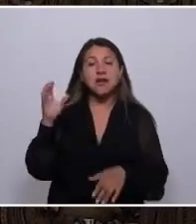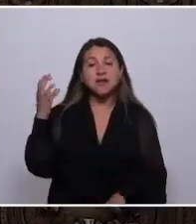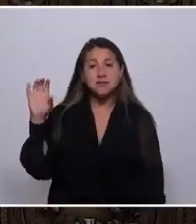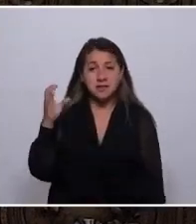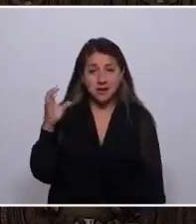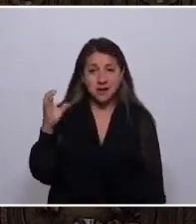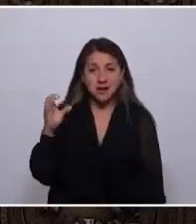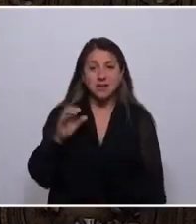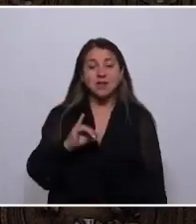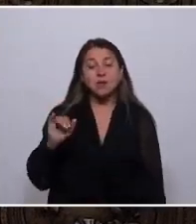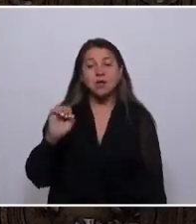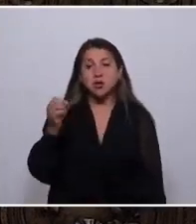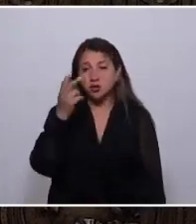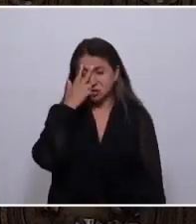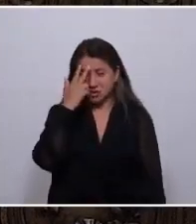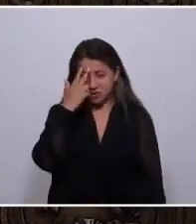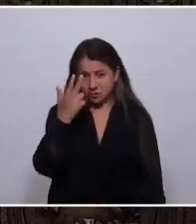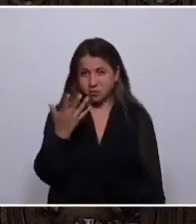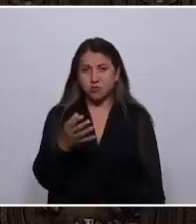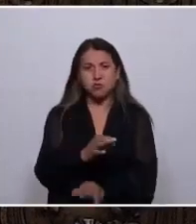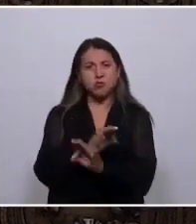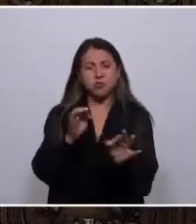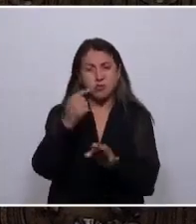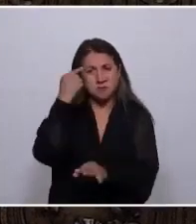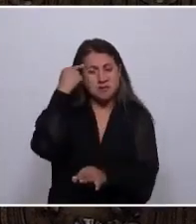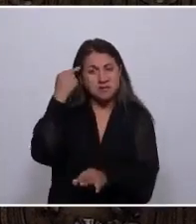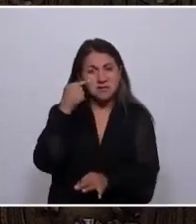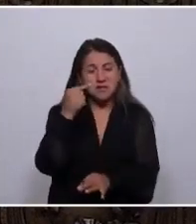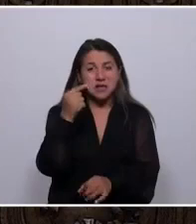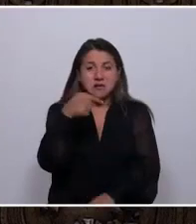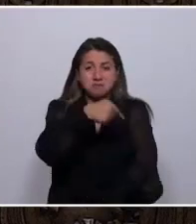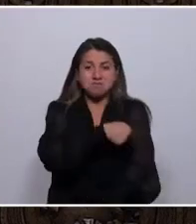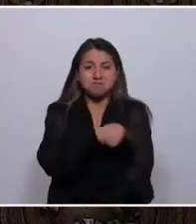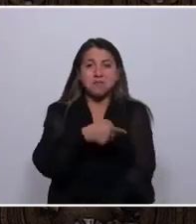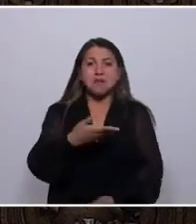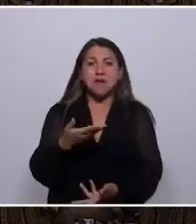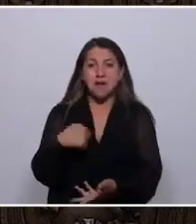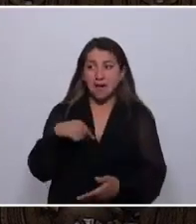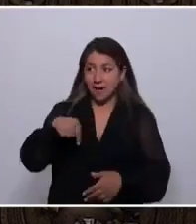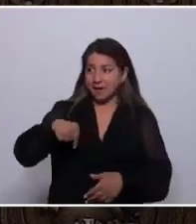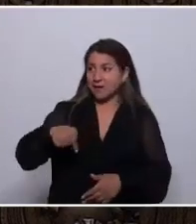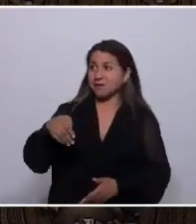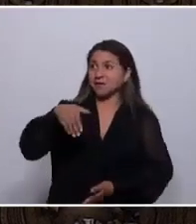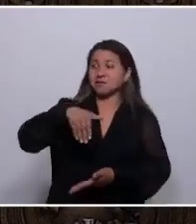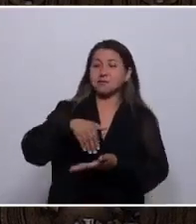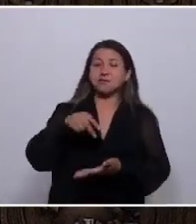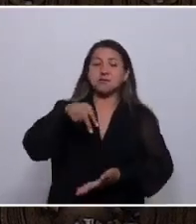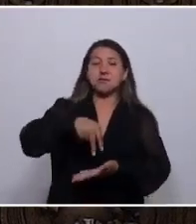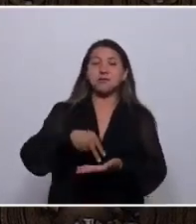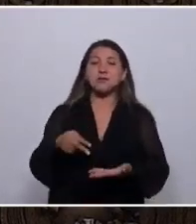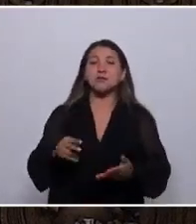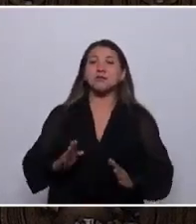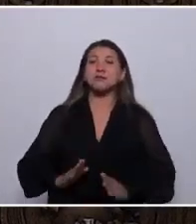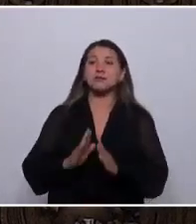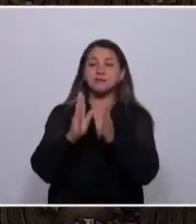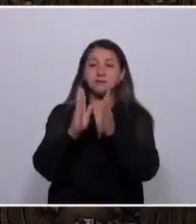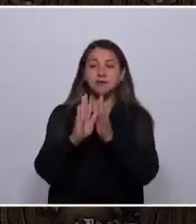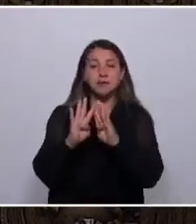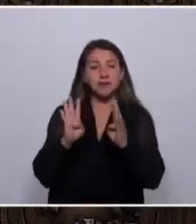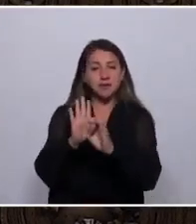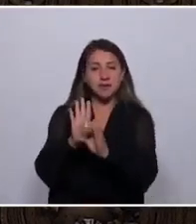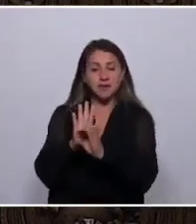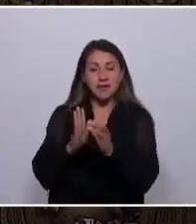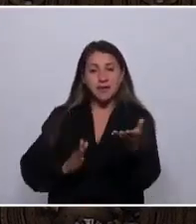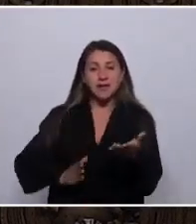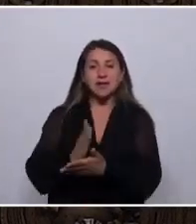luego en Coquimbo. Nunca imaginé siquiera estar en este edificio, donde se decidieron cuestiones tan trascendentales como el inicio